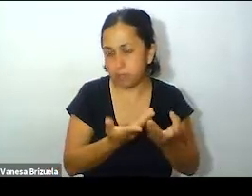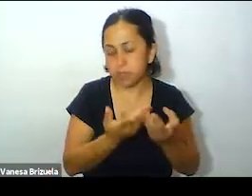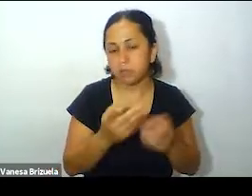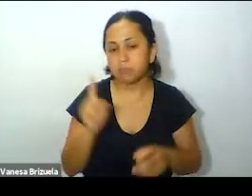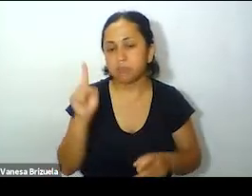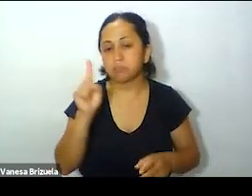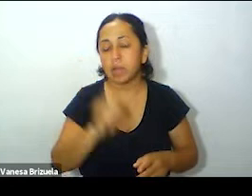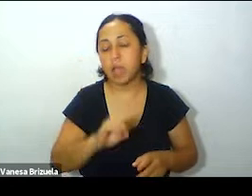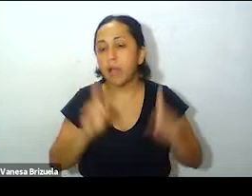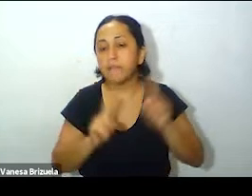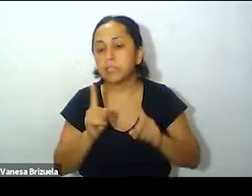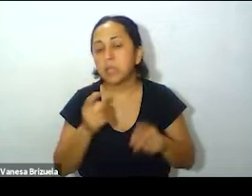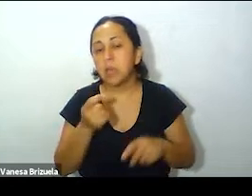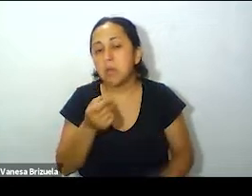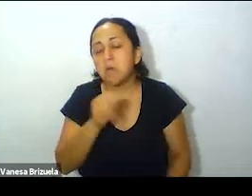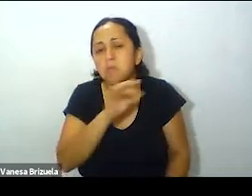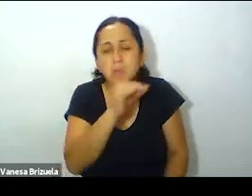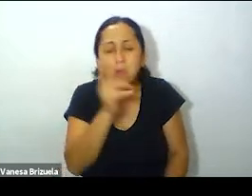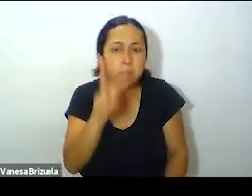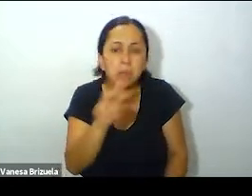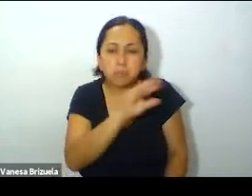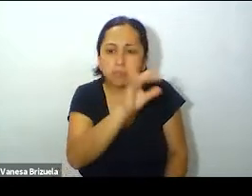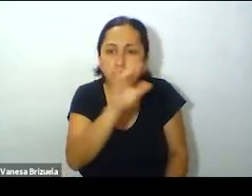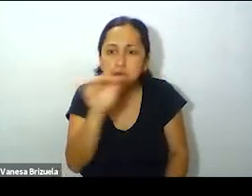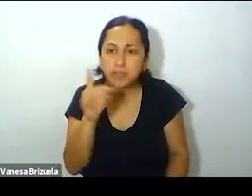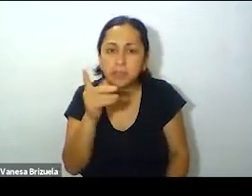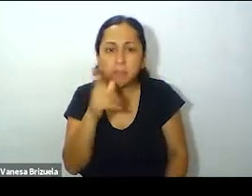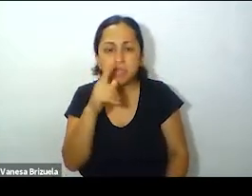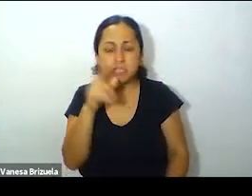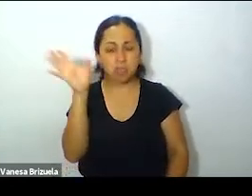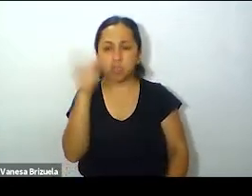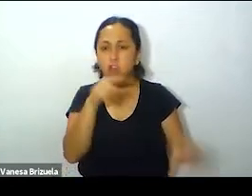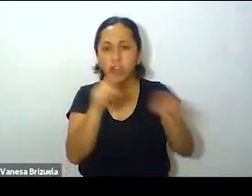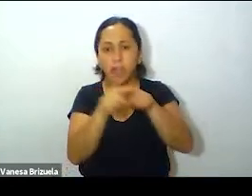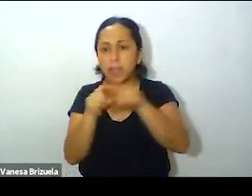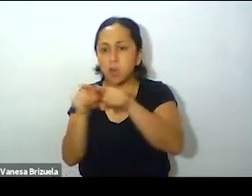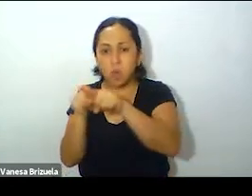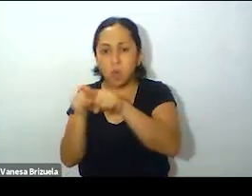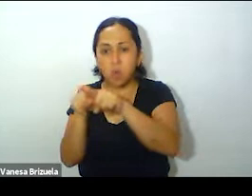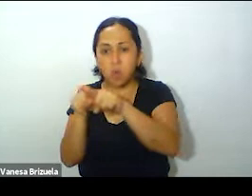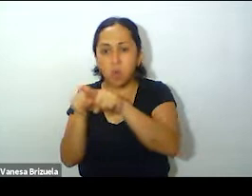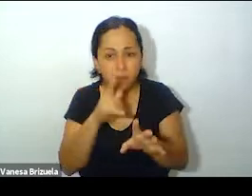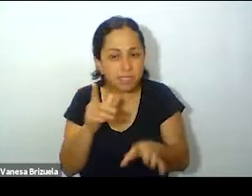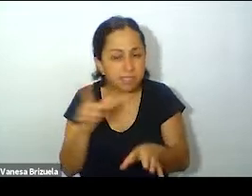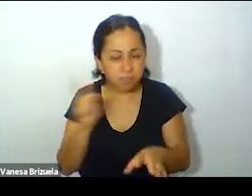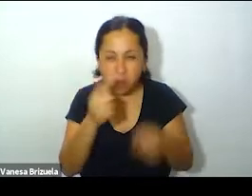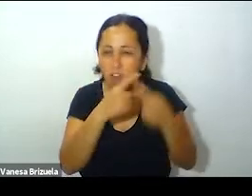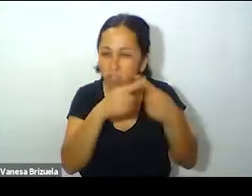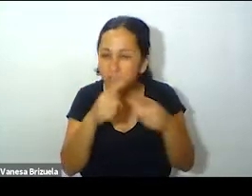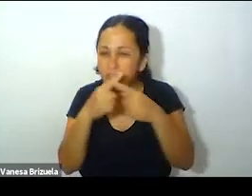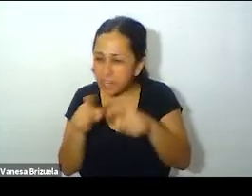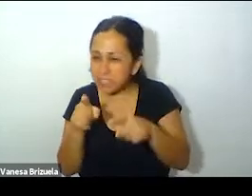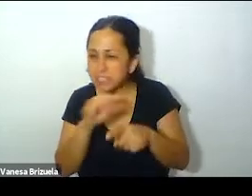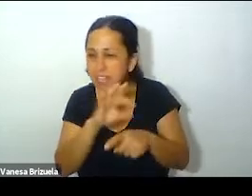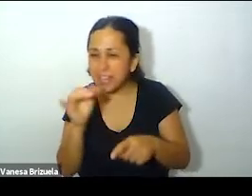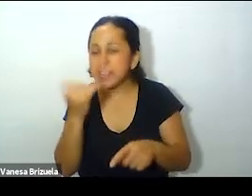A veces, si no nos detenemos, nos parecen todas iguales las letras, pero tienen muchas diferencias según la familia que elijamos.